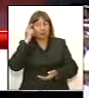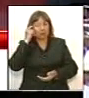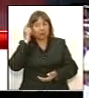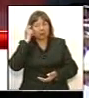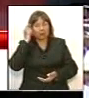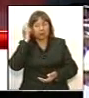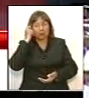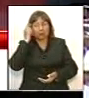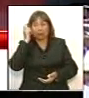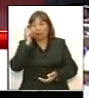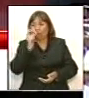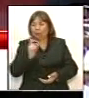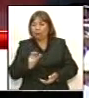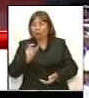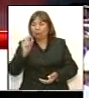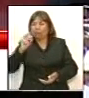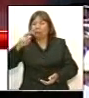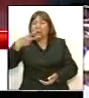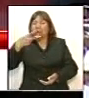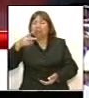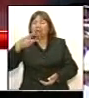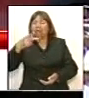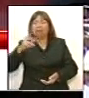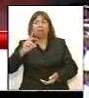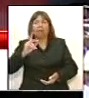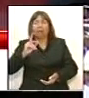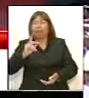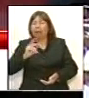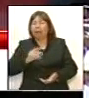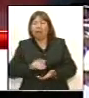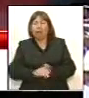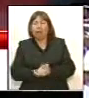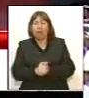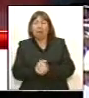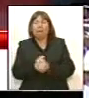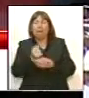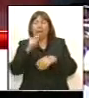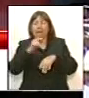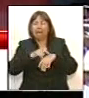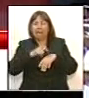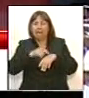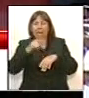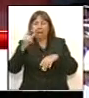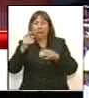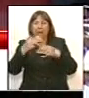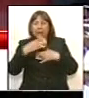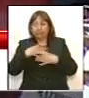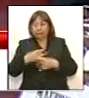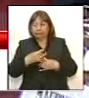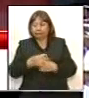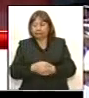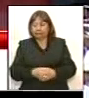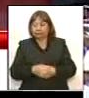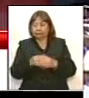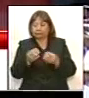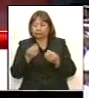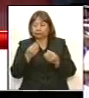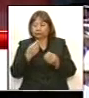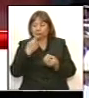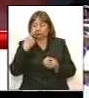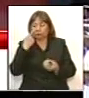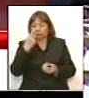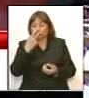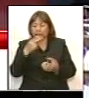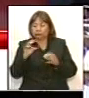ser personas de segunda categoría. Y eso es que surgió en ese momento. Yo creo que es bien interesante... ¿Cómo sucedió? Yo he visto